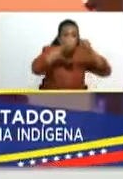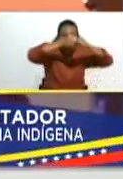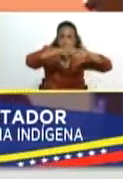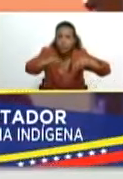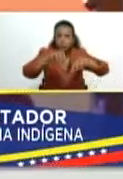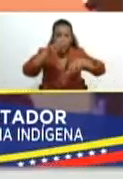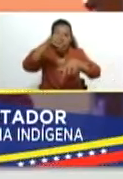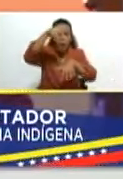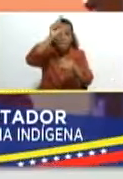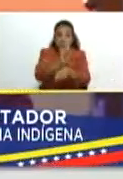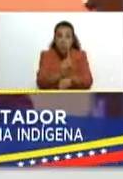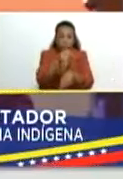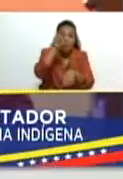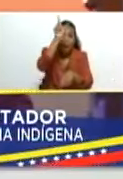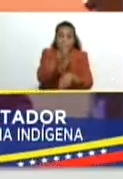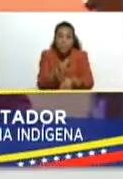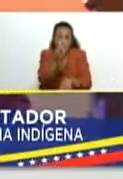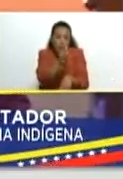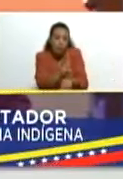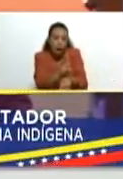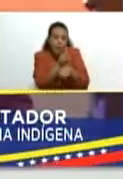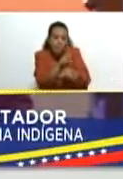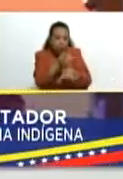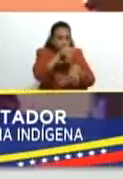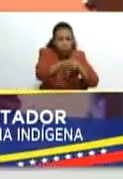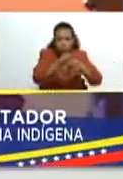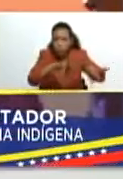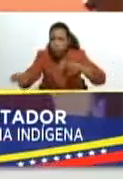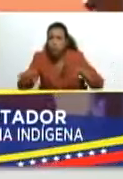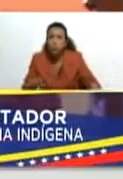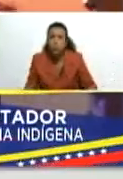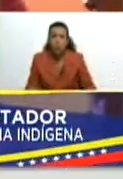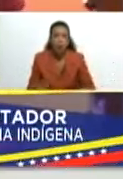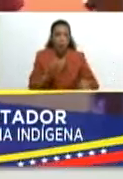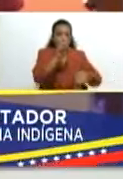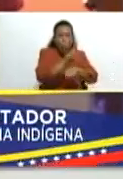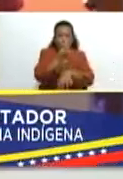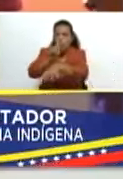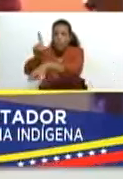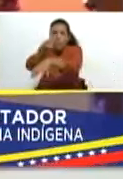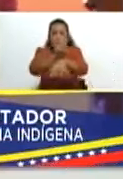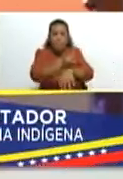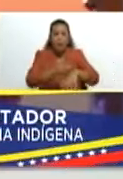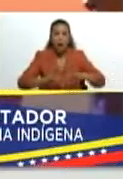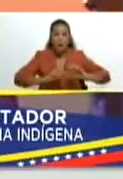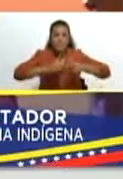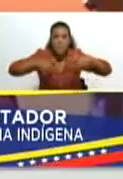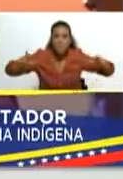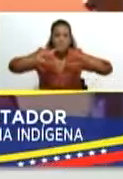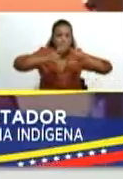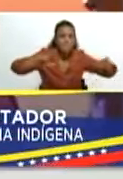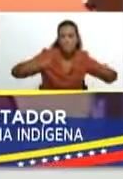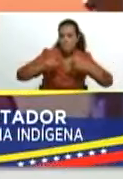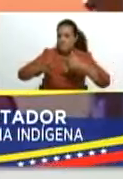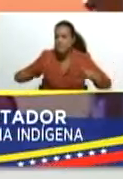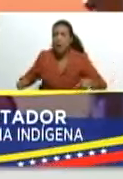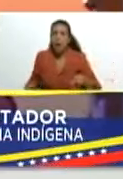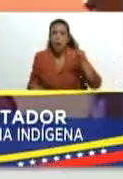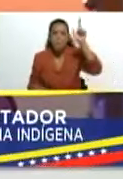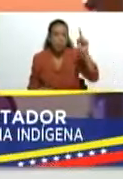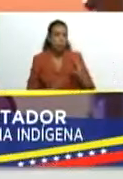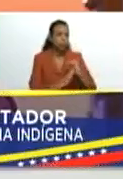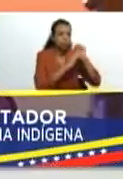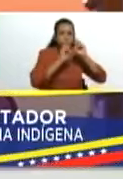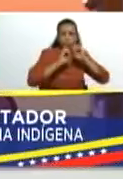Dotarlos de fuerza, ¿no?, para que cualquier cosa que hagamos, ¡pum!, las multiplicamos.